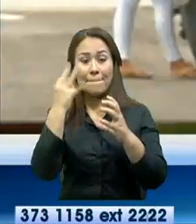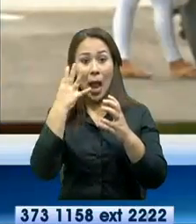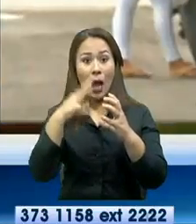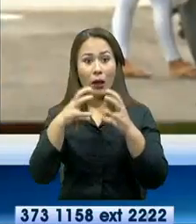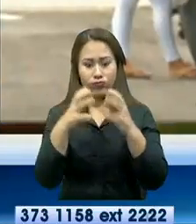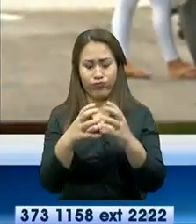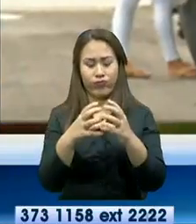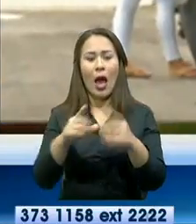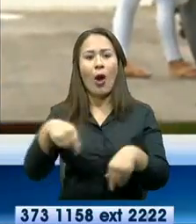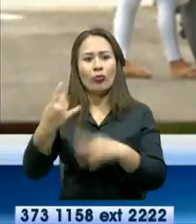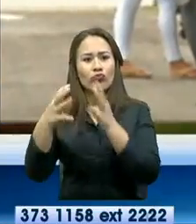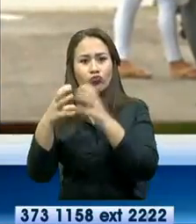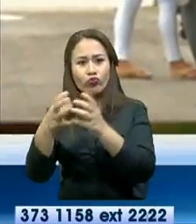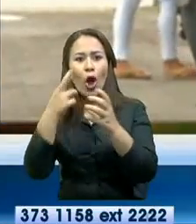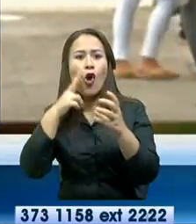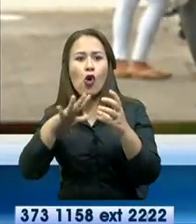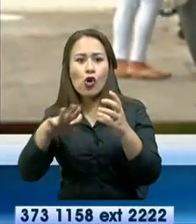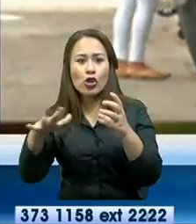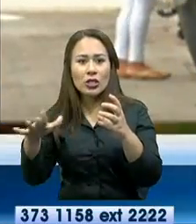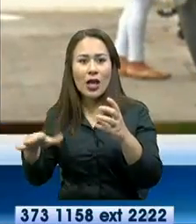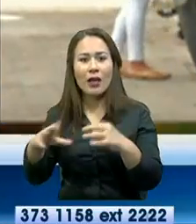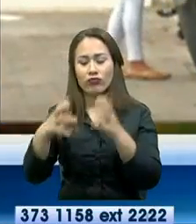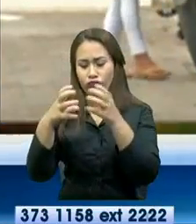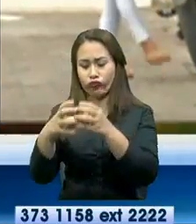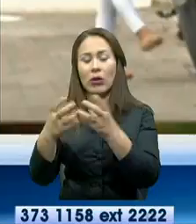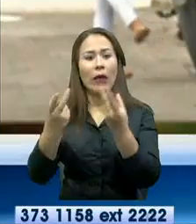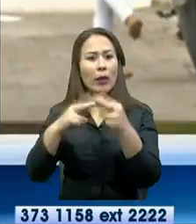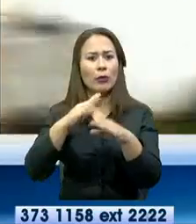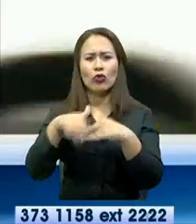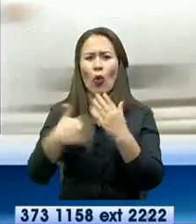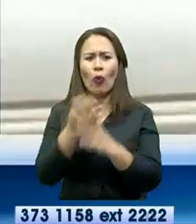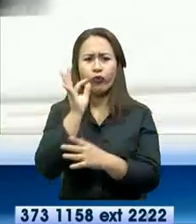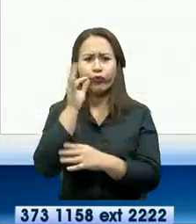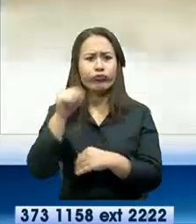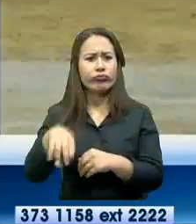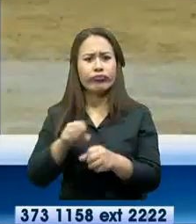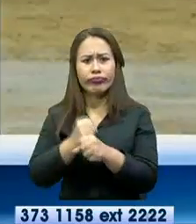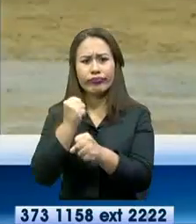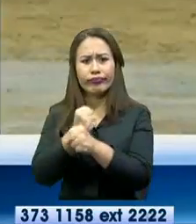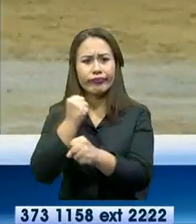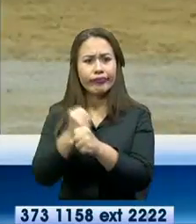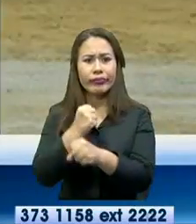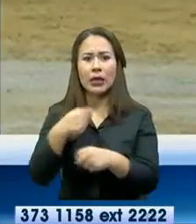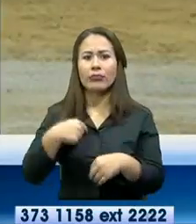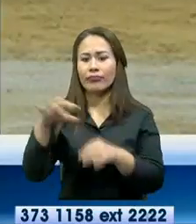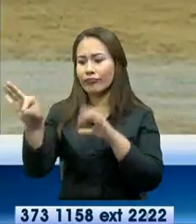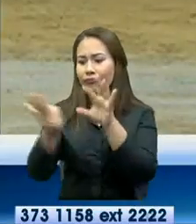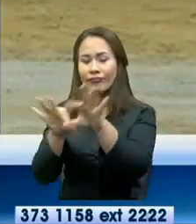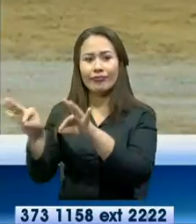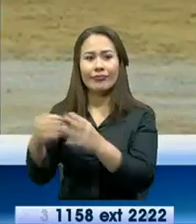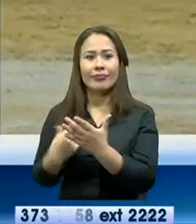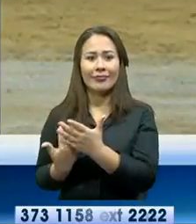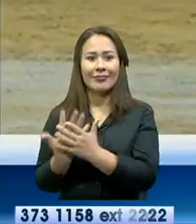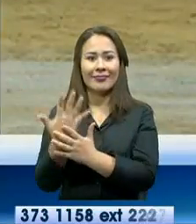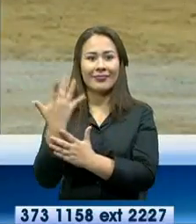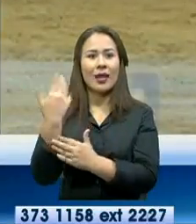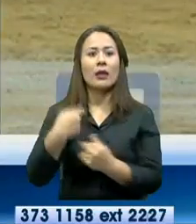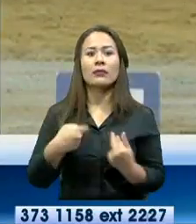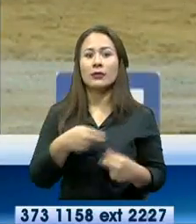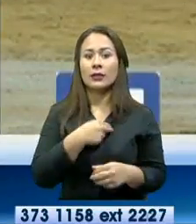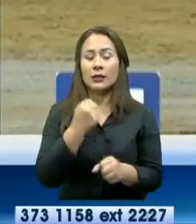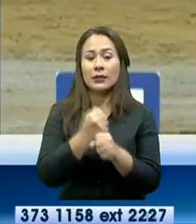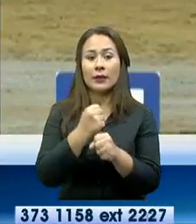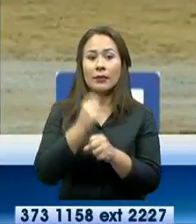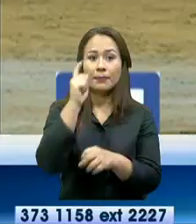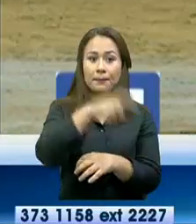toronja rosada. Todo eso se cosechaba aquí. Además de todo, de la pesca,